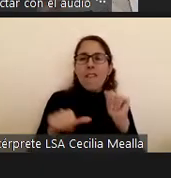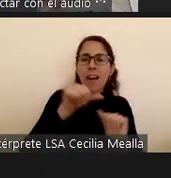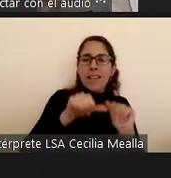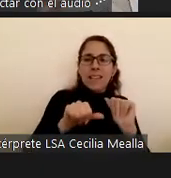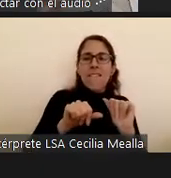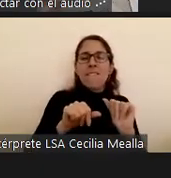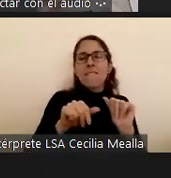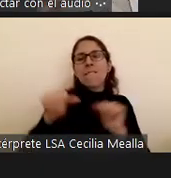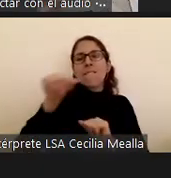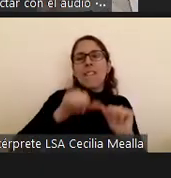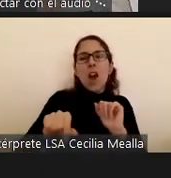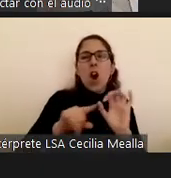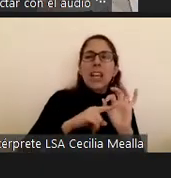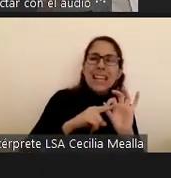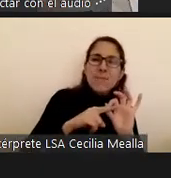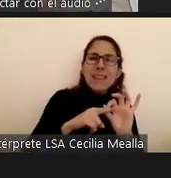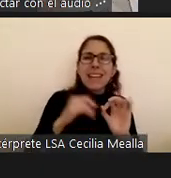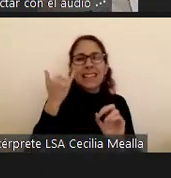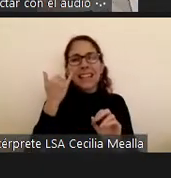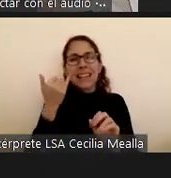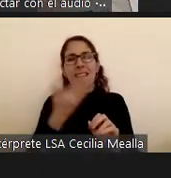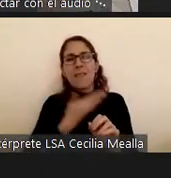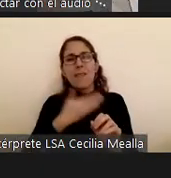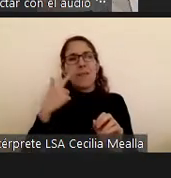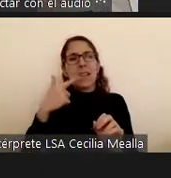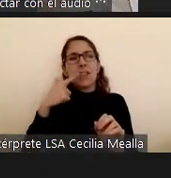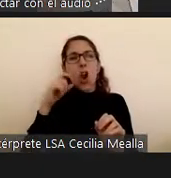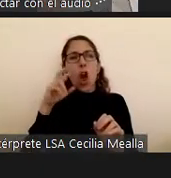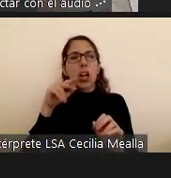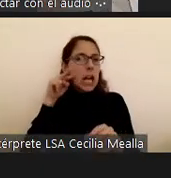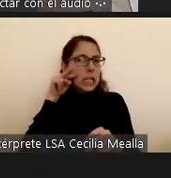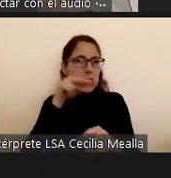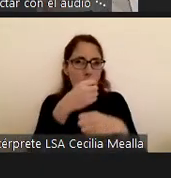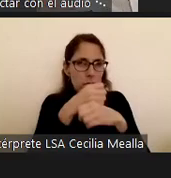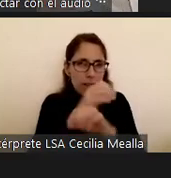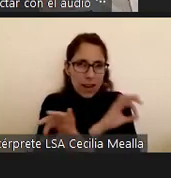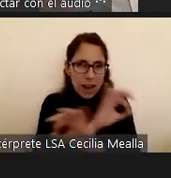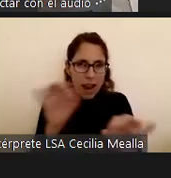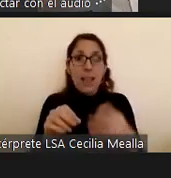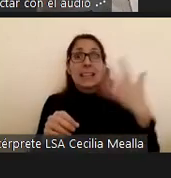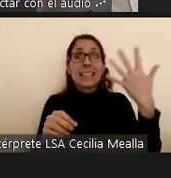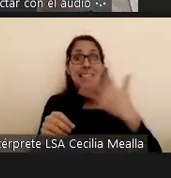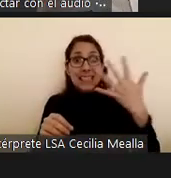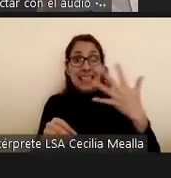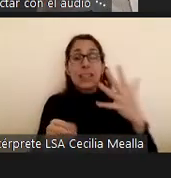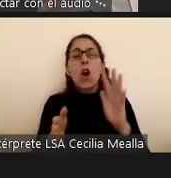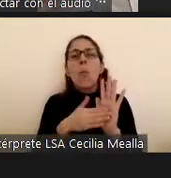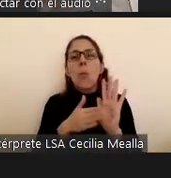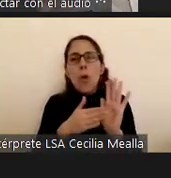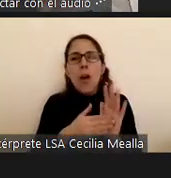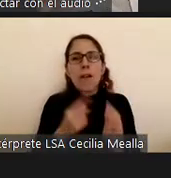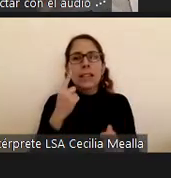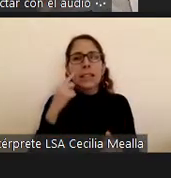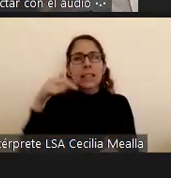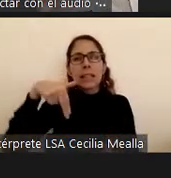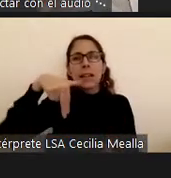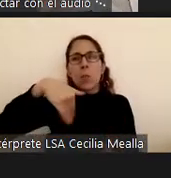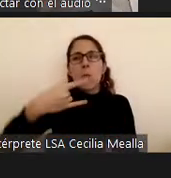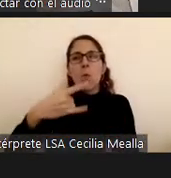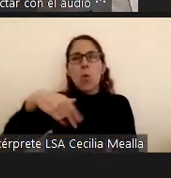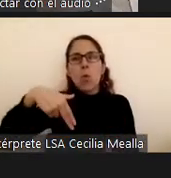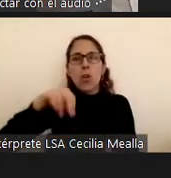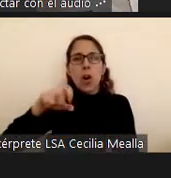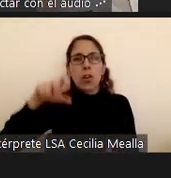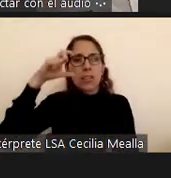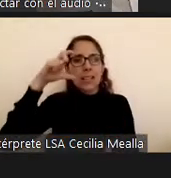hacemos observación microscópica. El paso 5 son las pruebas inmunoserológicas, donde tampoco vamos a hacer una observación